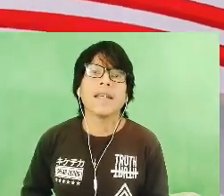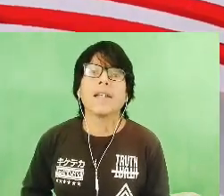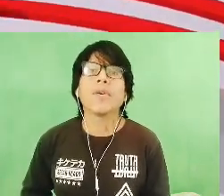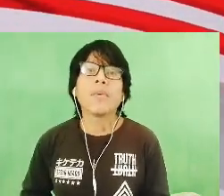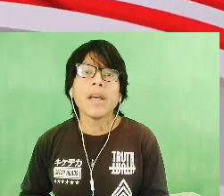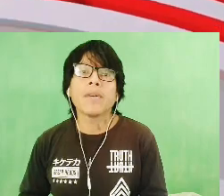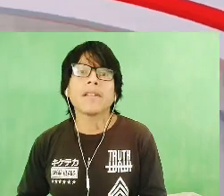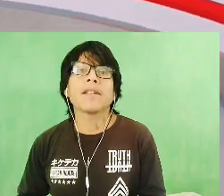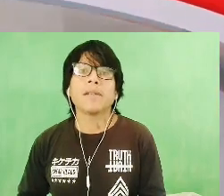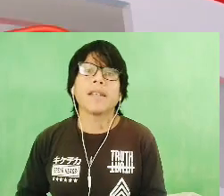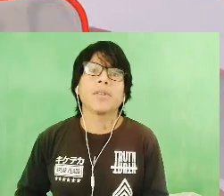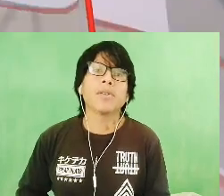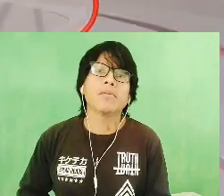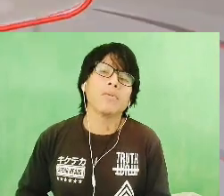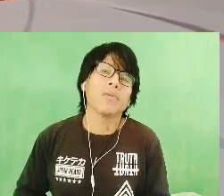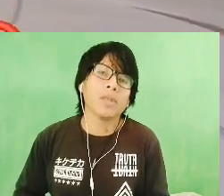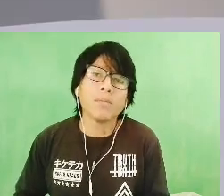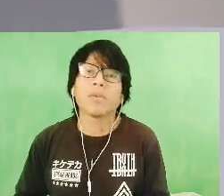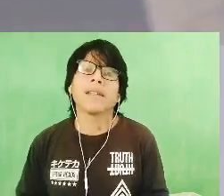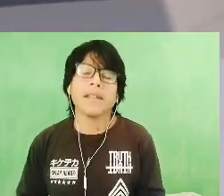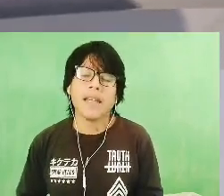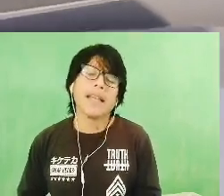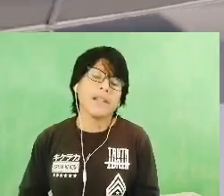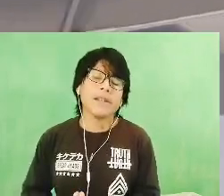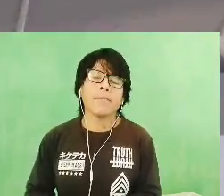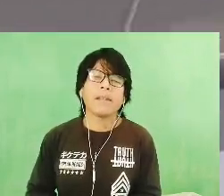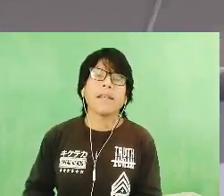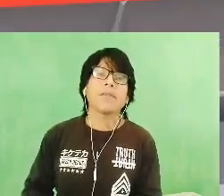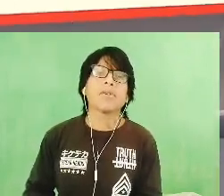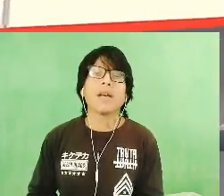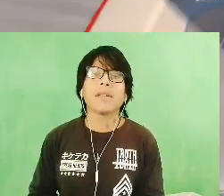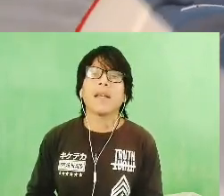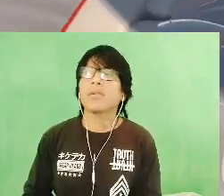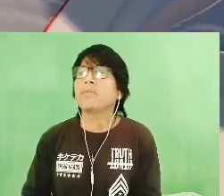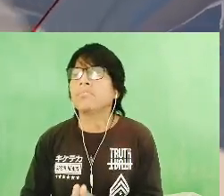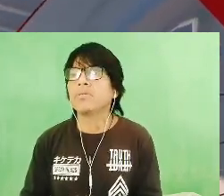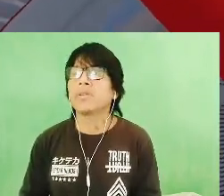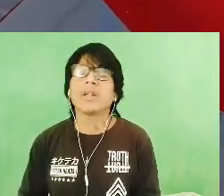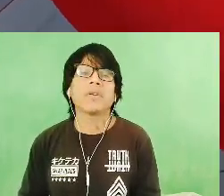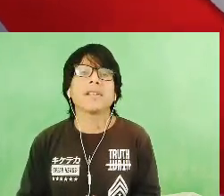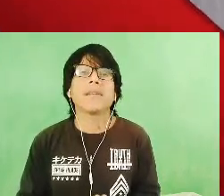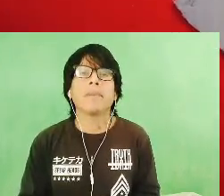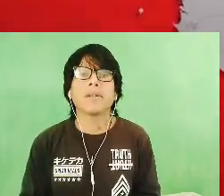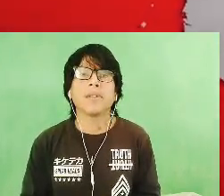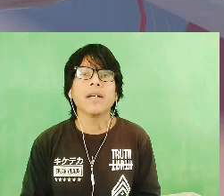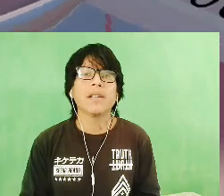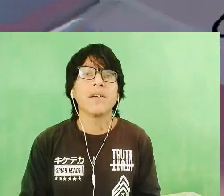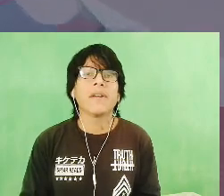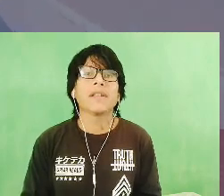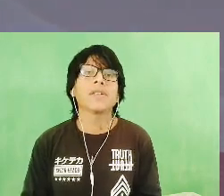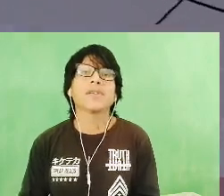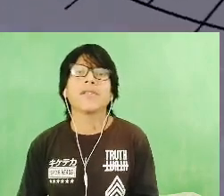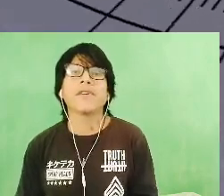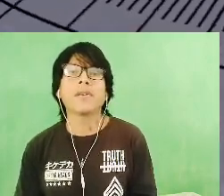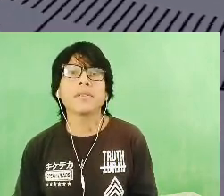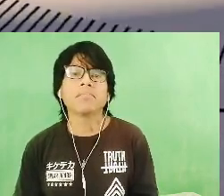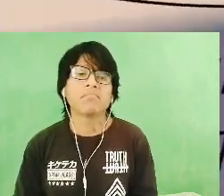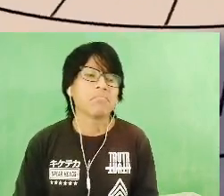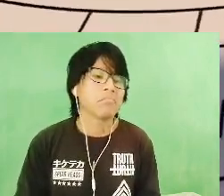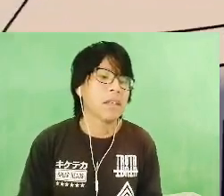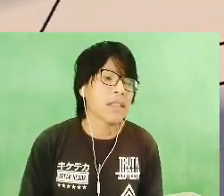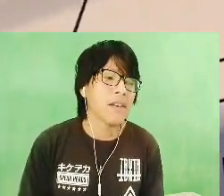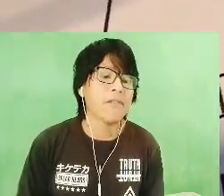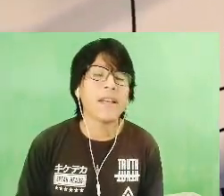en este gobierno, en esta administración, últimos meses que queda tristemente de nuestro cabecita algodón. Yo creo que esta persona, Francisco